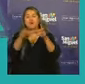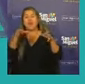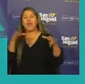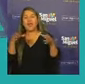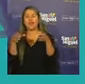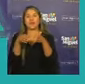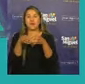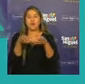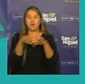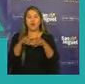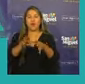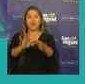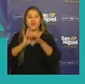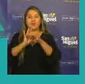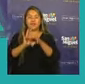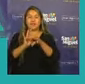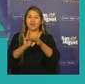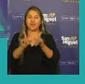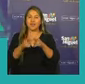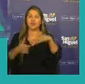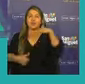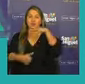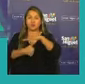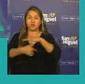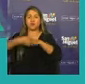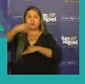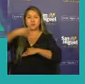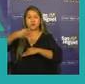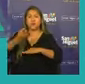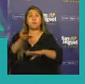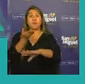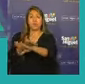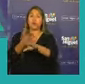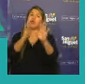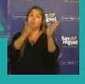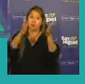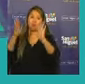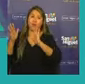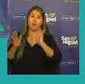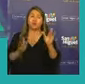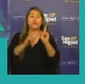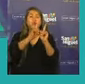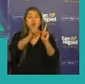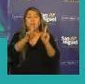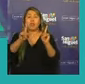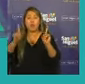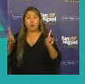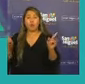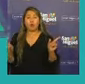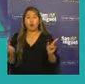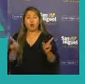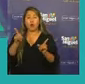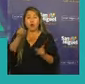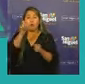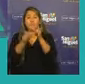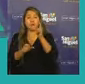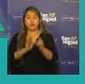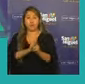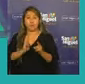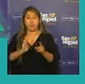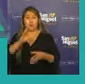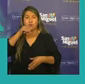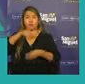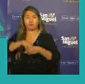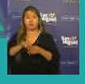saludar y agradecer al Consejo Municipal, pedirles un aplauso para cada una y uno de los integrantes del